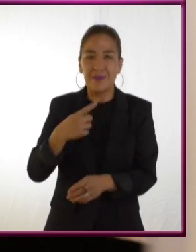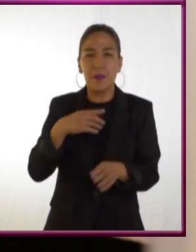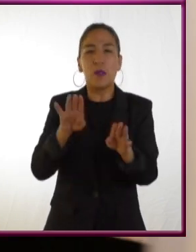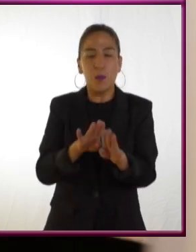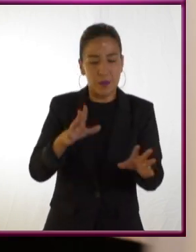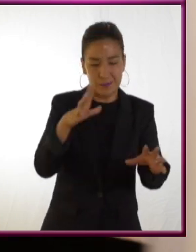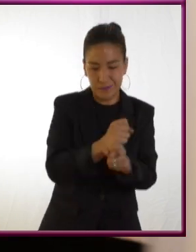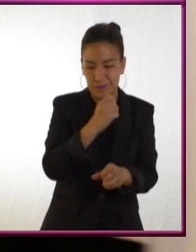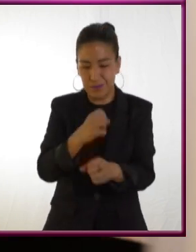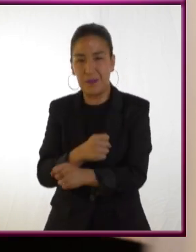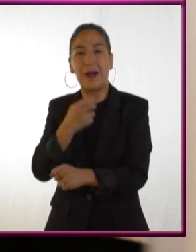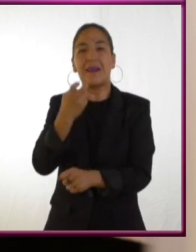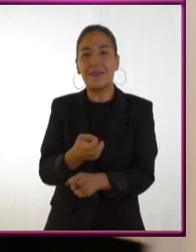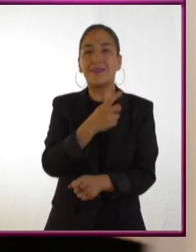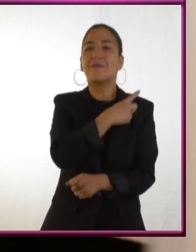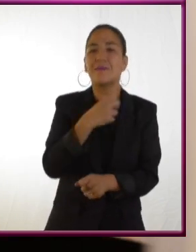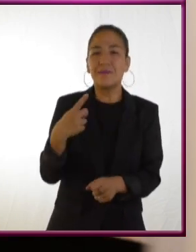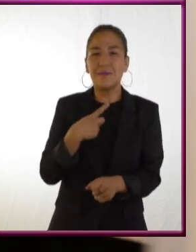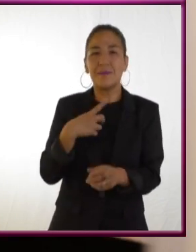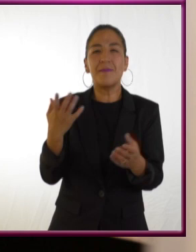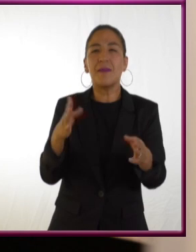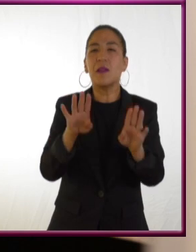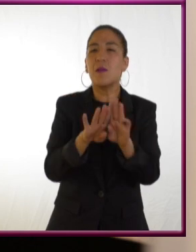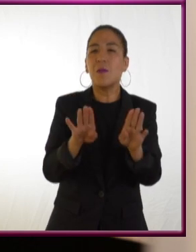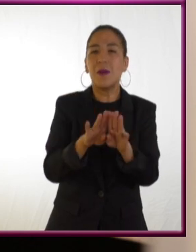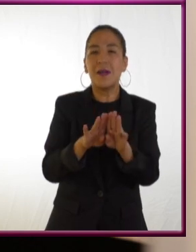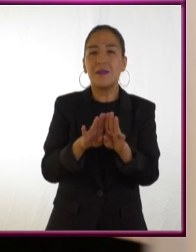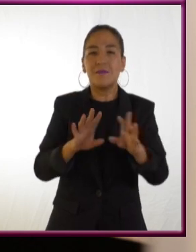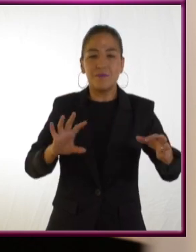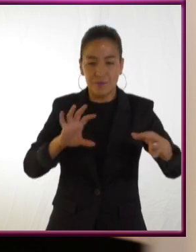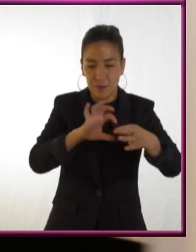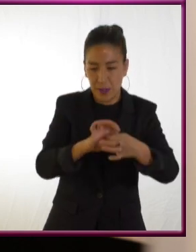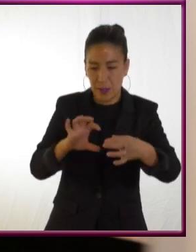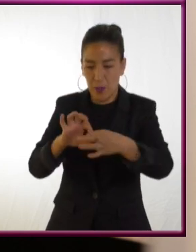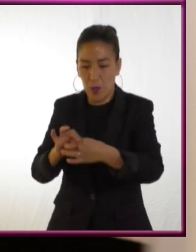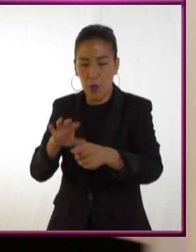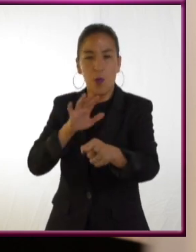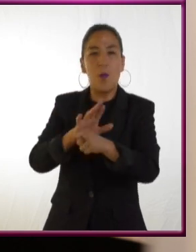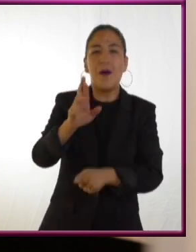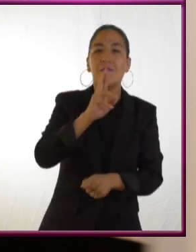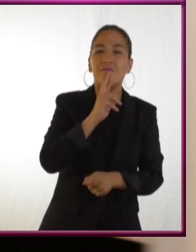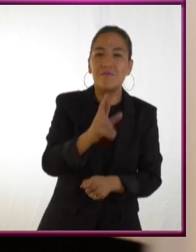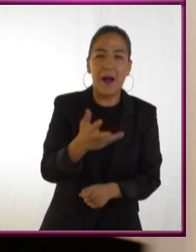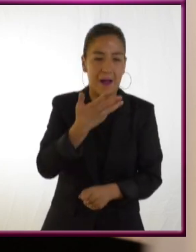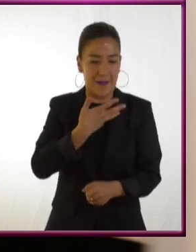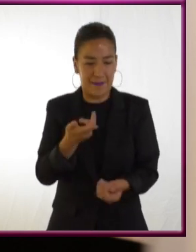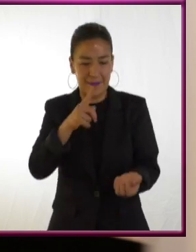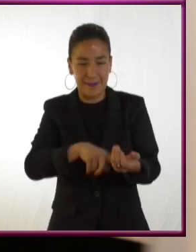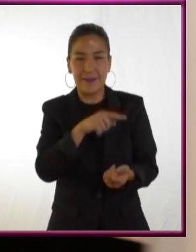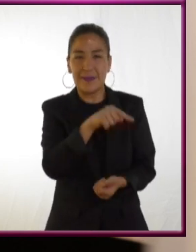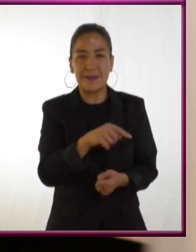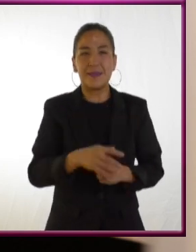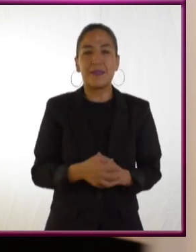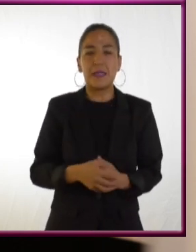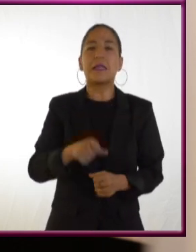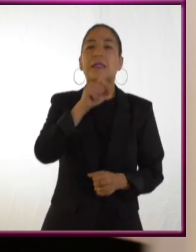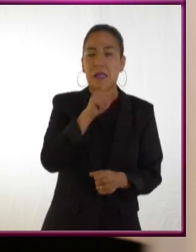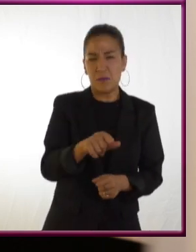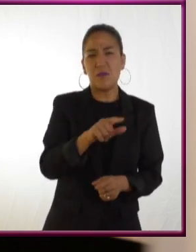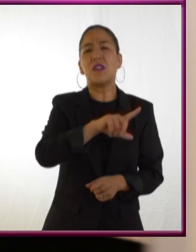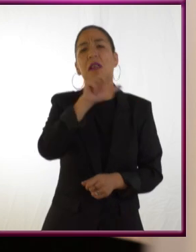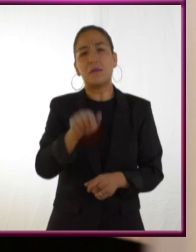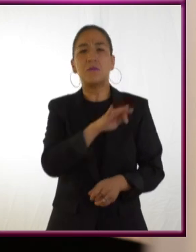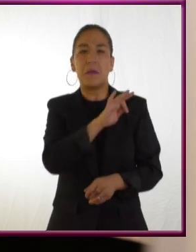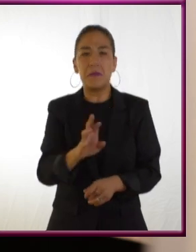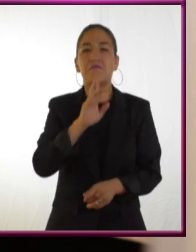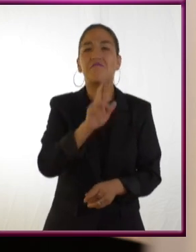que poder como identificar. Tenemos que generar como familiaridad con el tipo de gráficas que hay, los resultados que existen, y con eso podemos